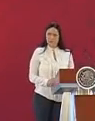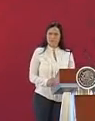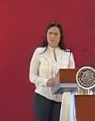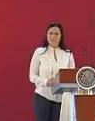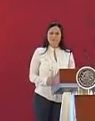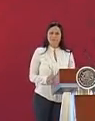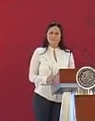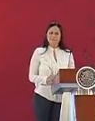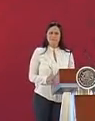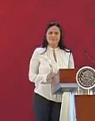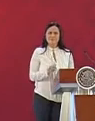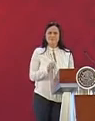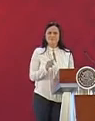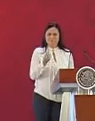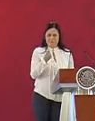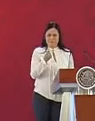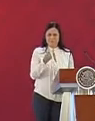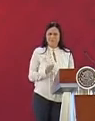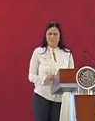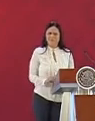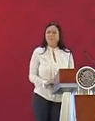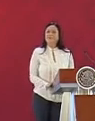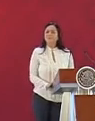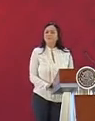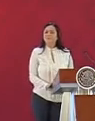En estas irregularidades,